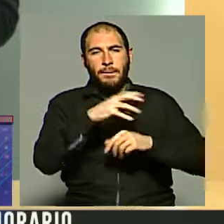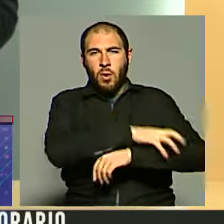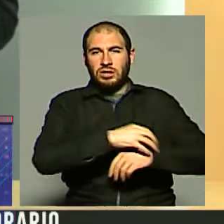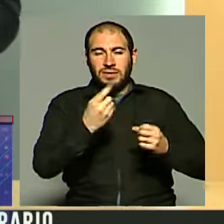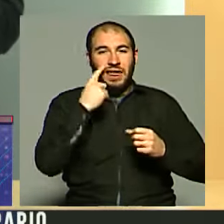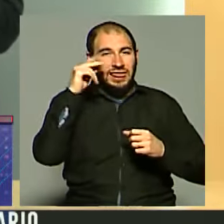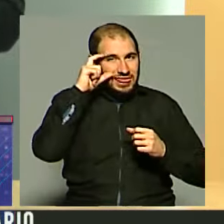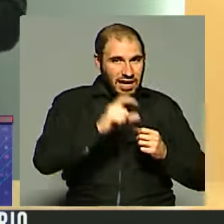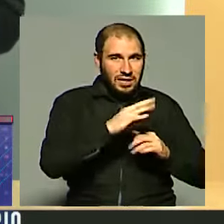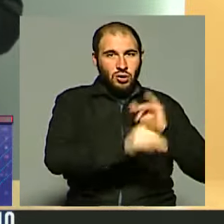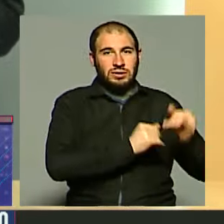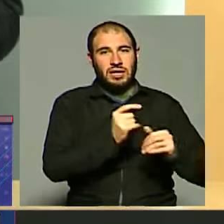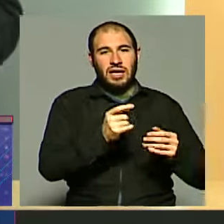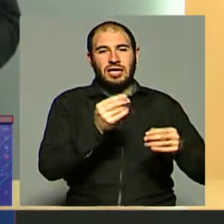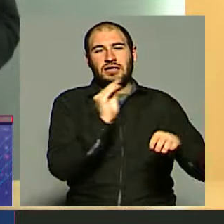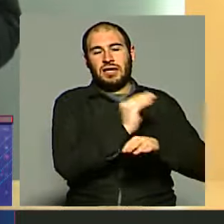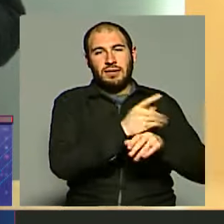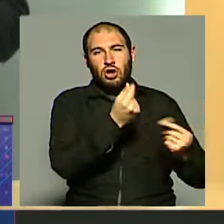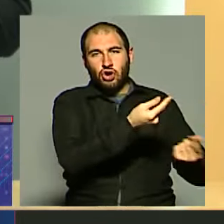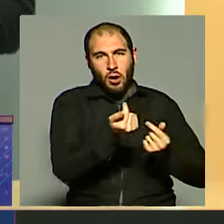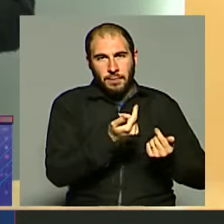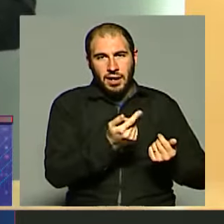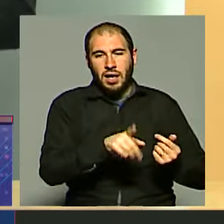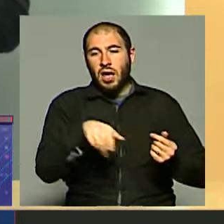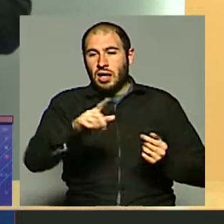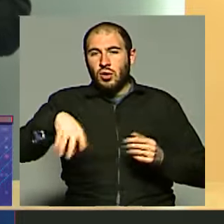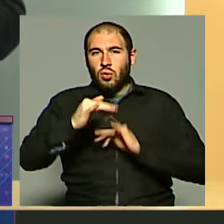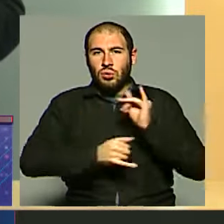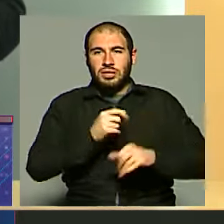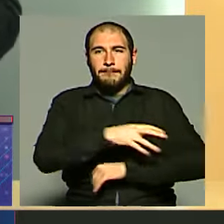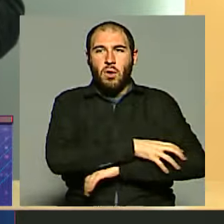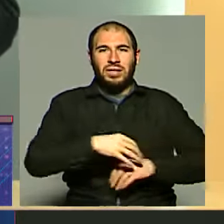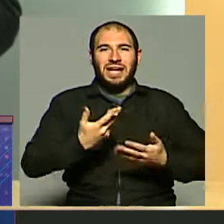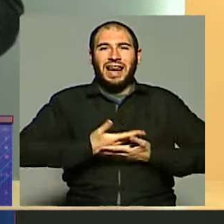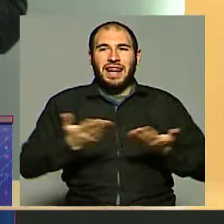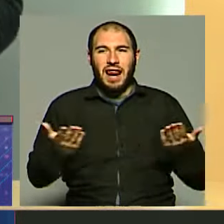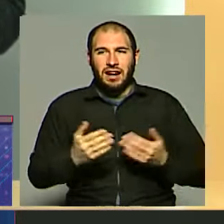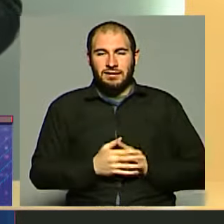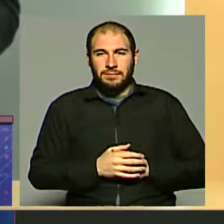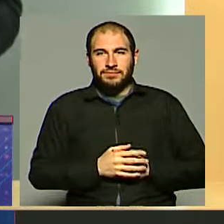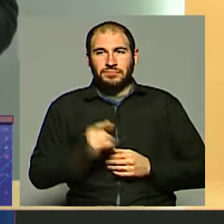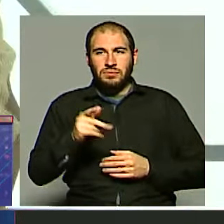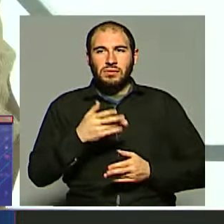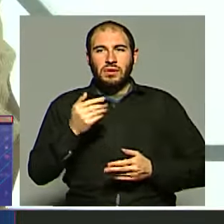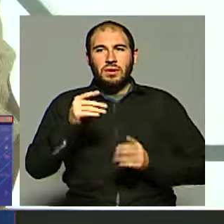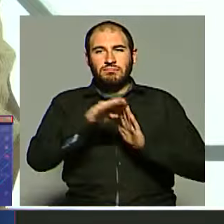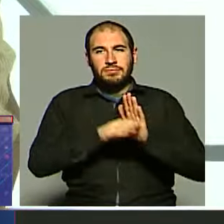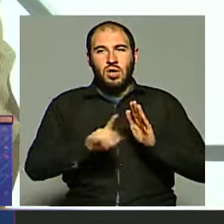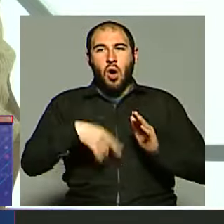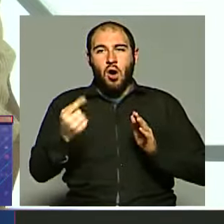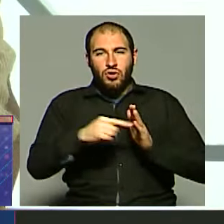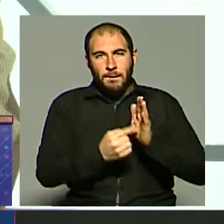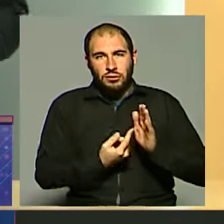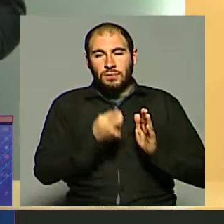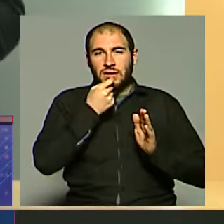cuenta el INDEC, que habla de canasta, de poder adquisitivo, y ellos hablan de una pobreza estructural donde se ponen en juego otros ítems, como